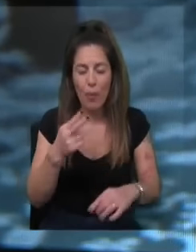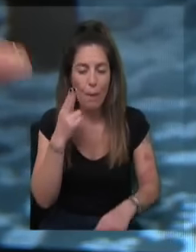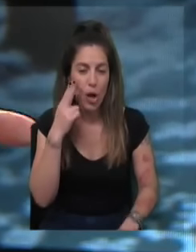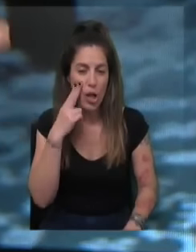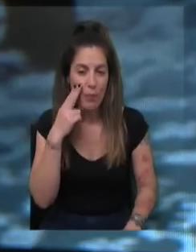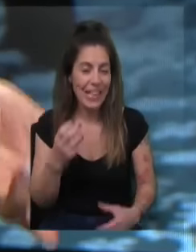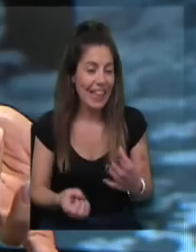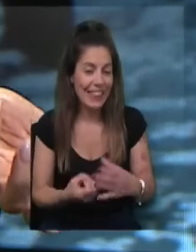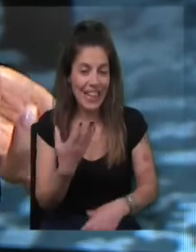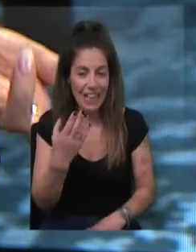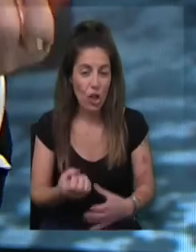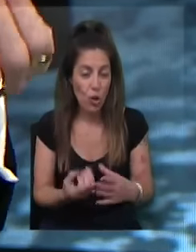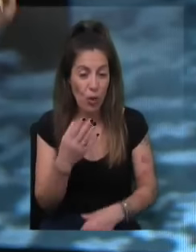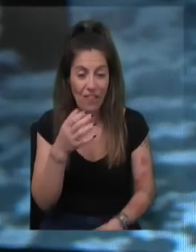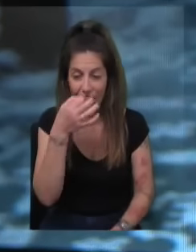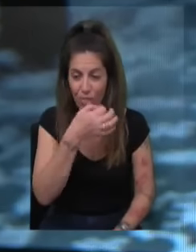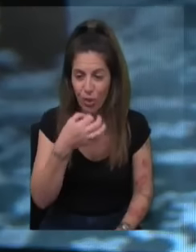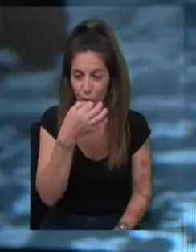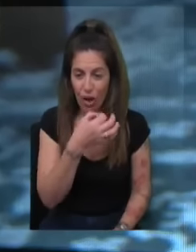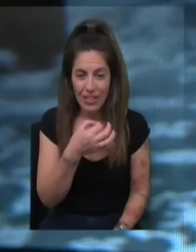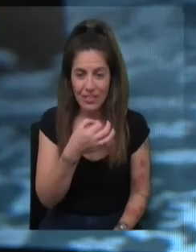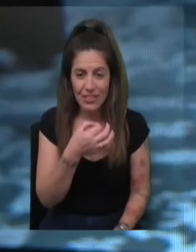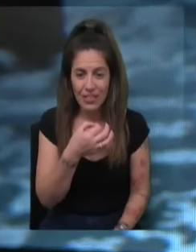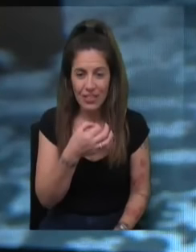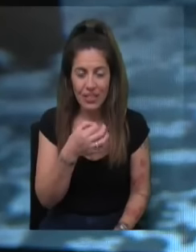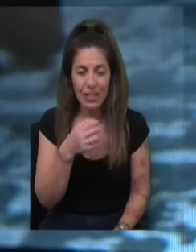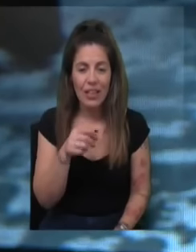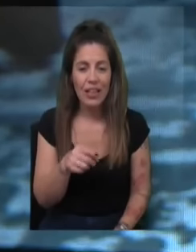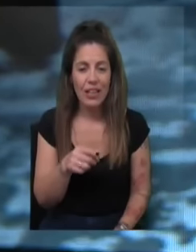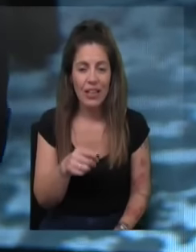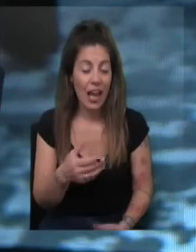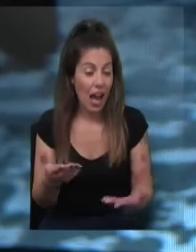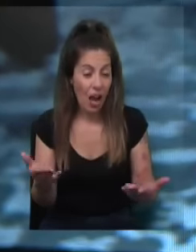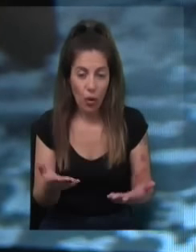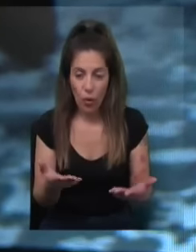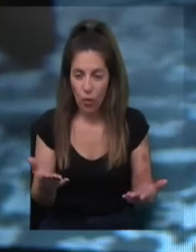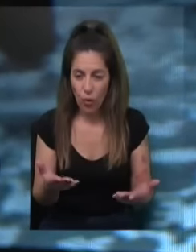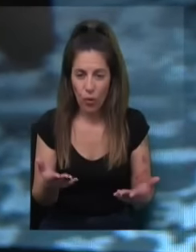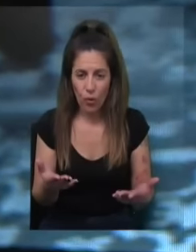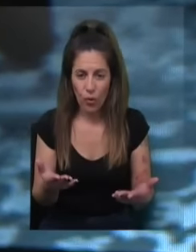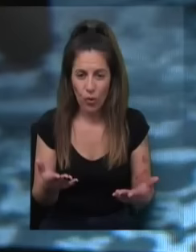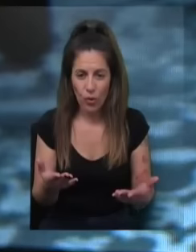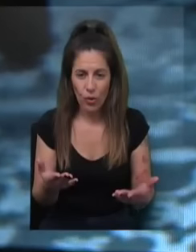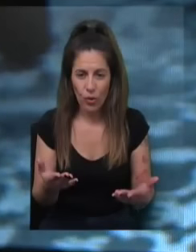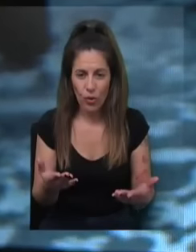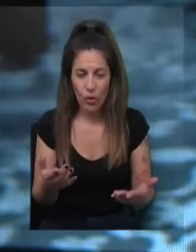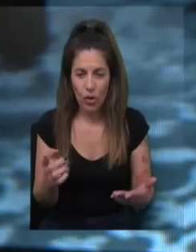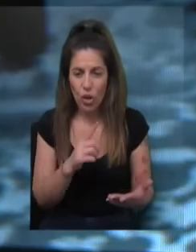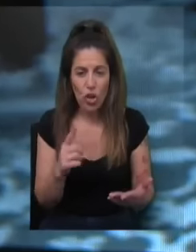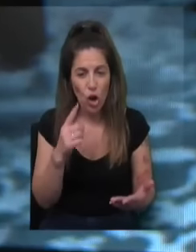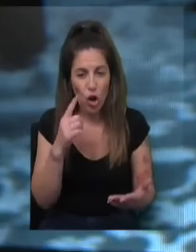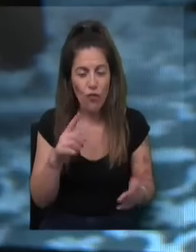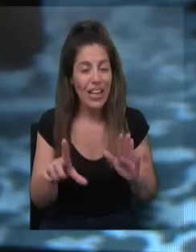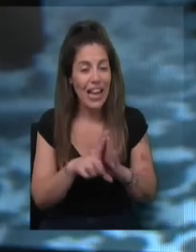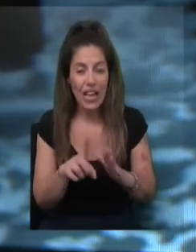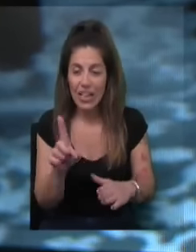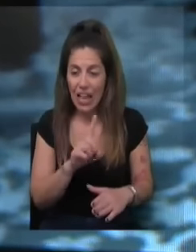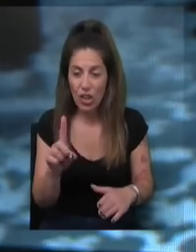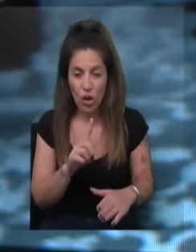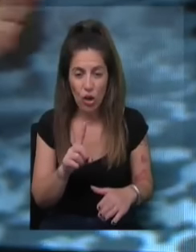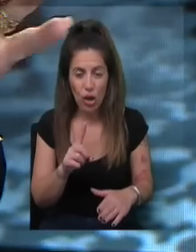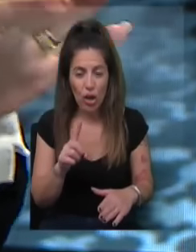de la creación de nuevas drogas bajo el la sombrilla del prohibicionismo no fue bajo la legalidad